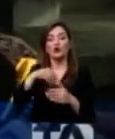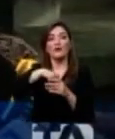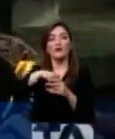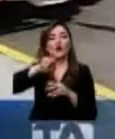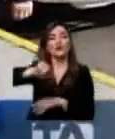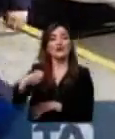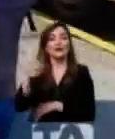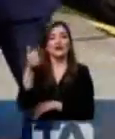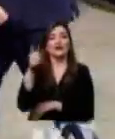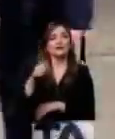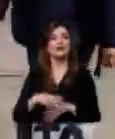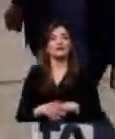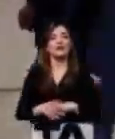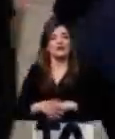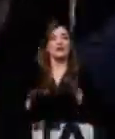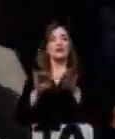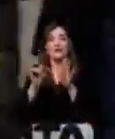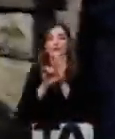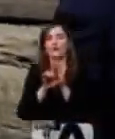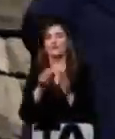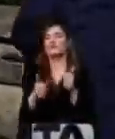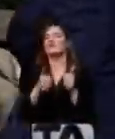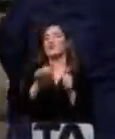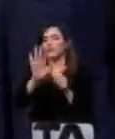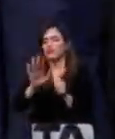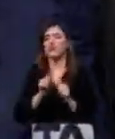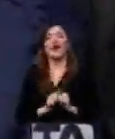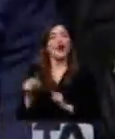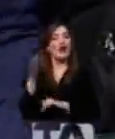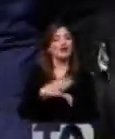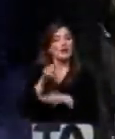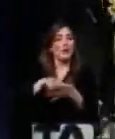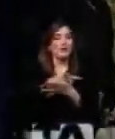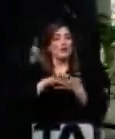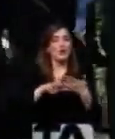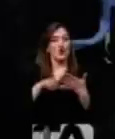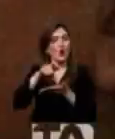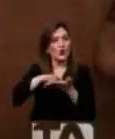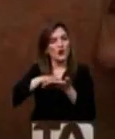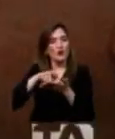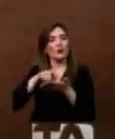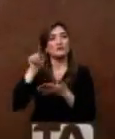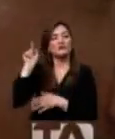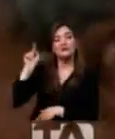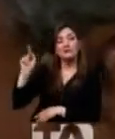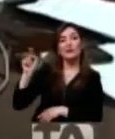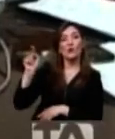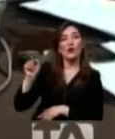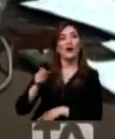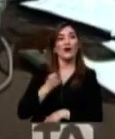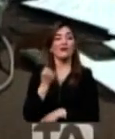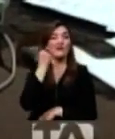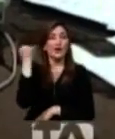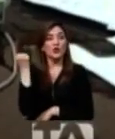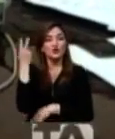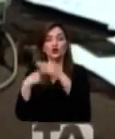tc-televisión aquí otra supuesta irregularidad detectada pese a la prohibición expresa del contrato guttenberg erase de los derechos